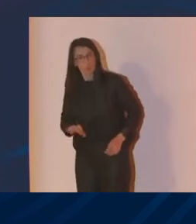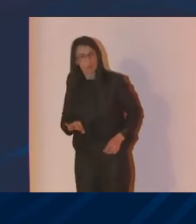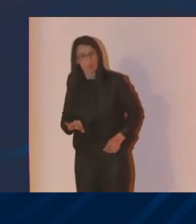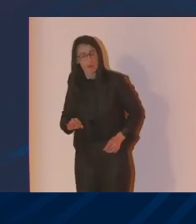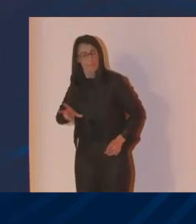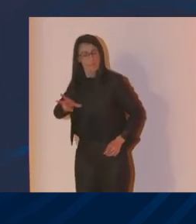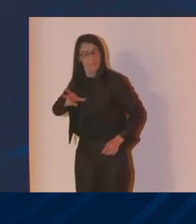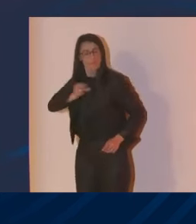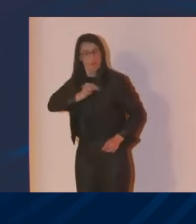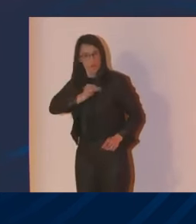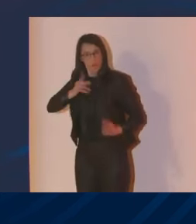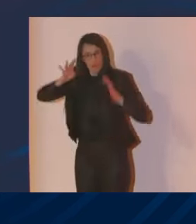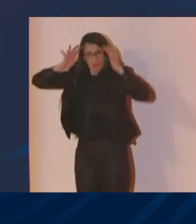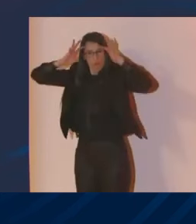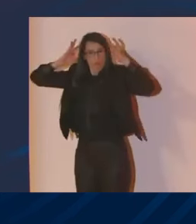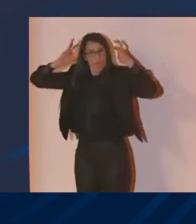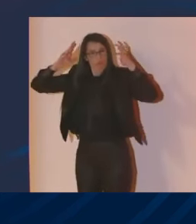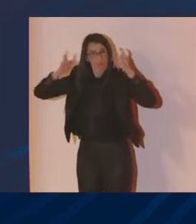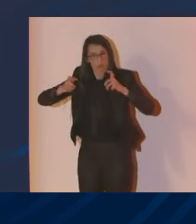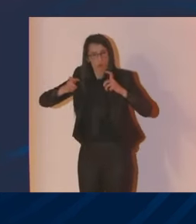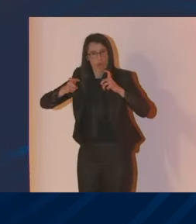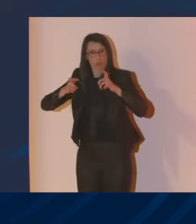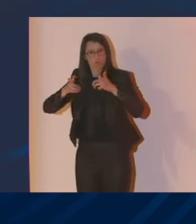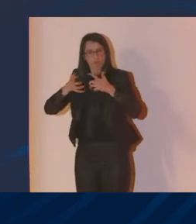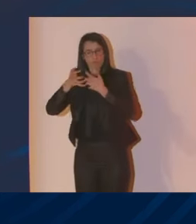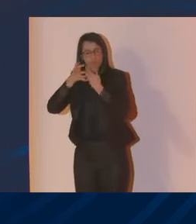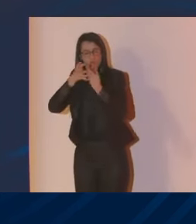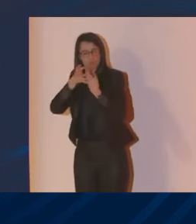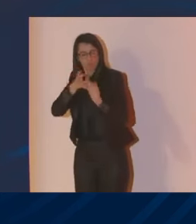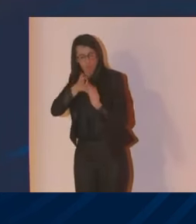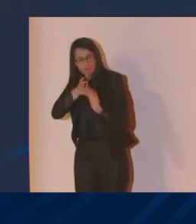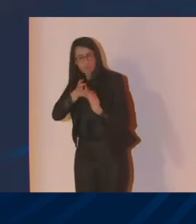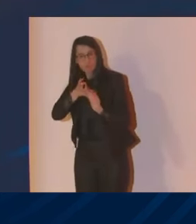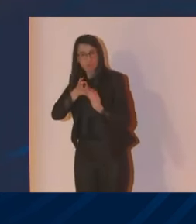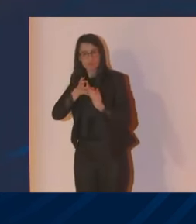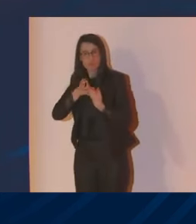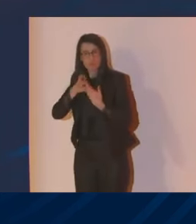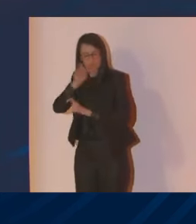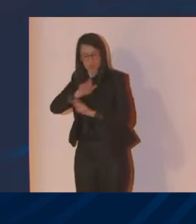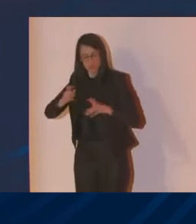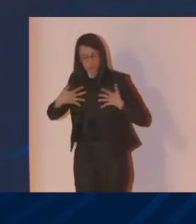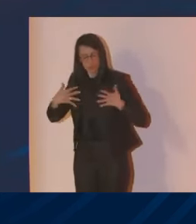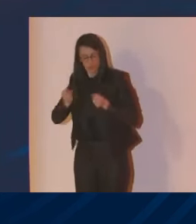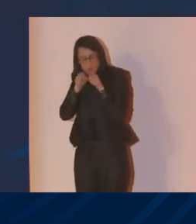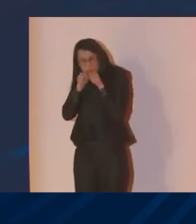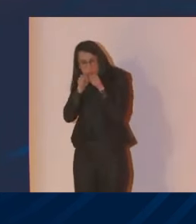Premian el esfuerzo por defender y difundir la salud de la humanidad,